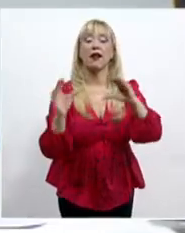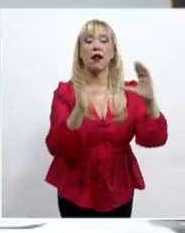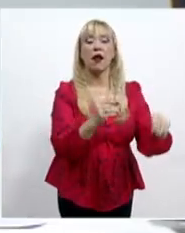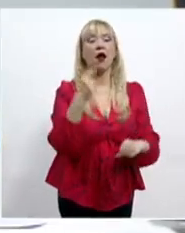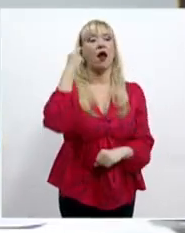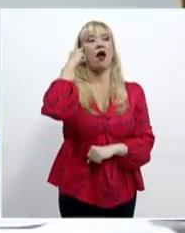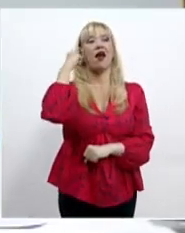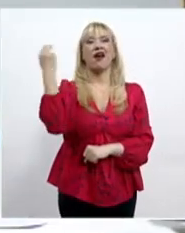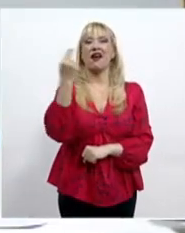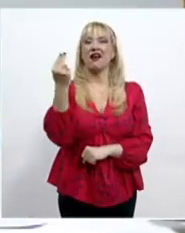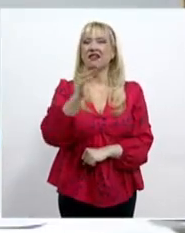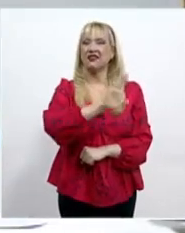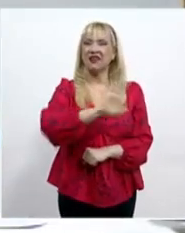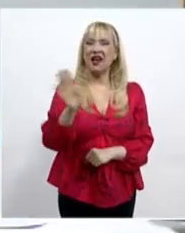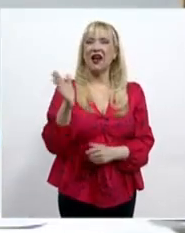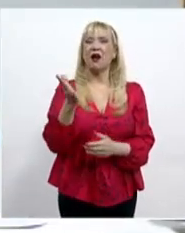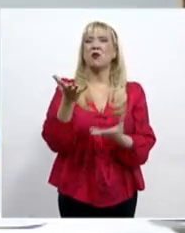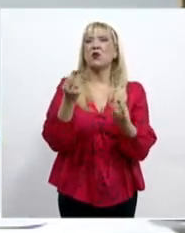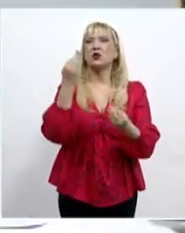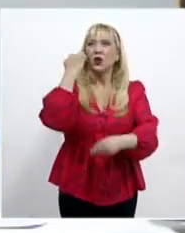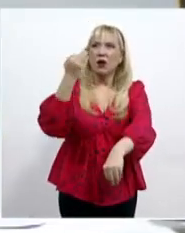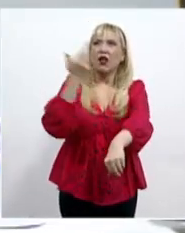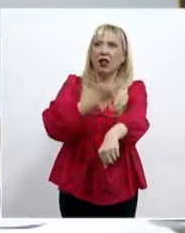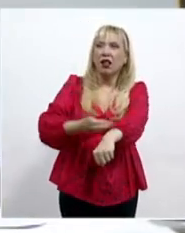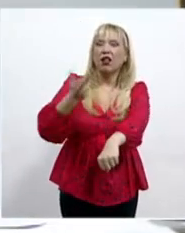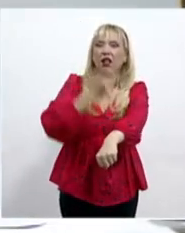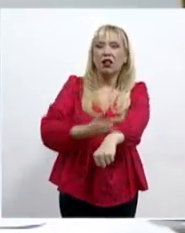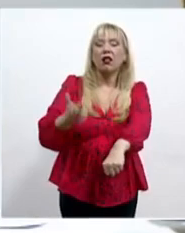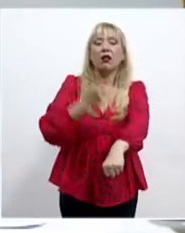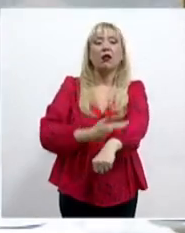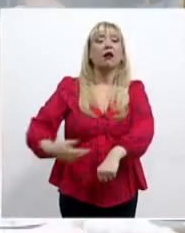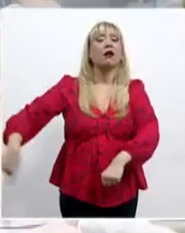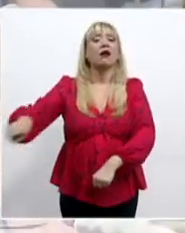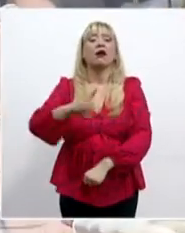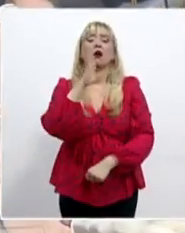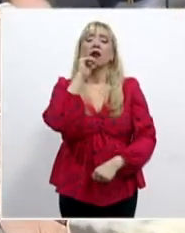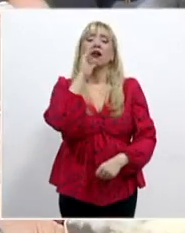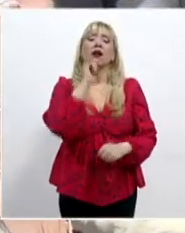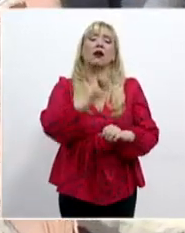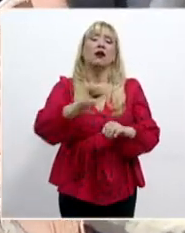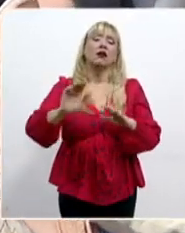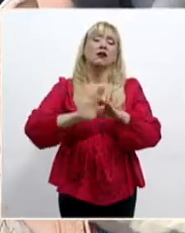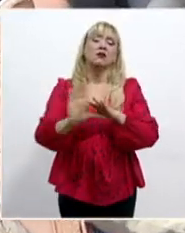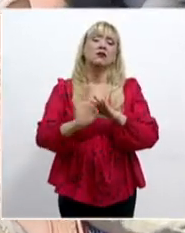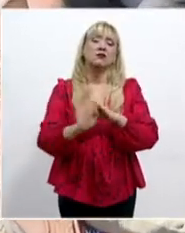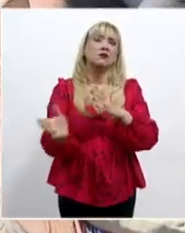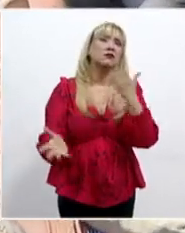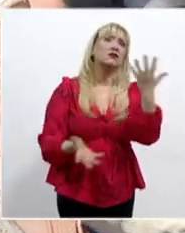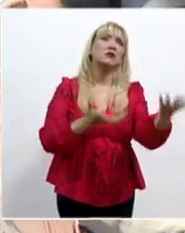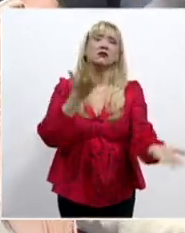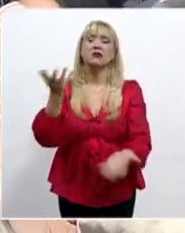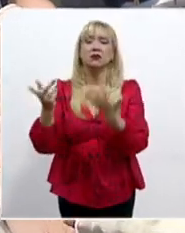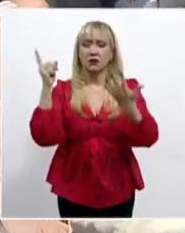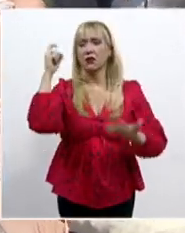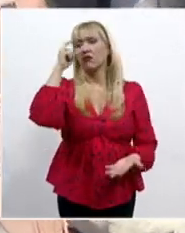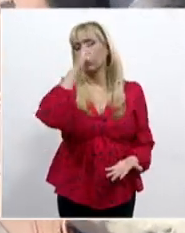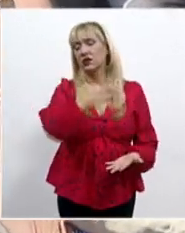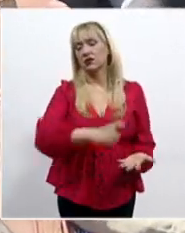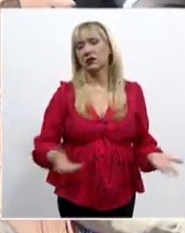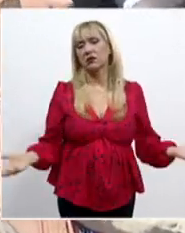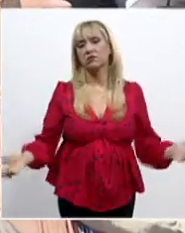el excesivo formalismo, que en muchos casos impide el acceso a la justicia a las personas en condiciones de vulnerabilidad.